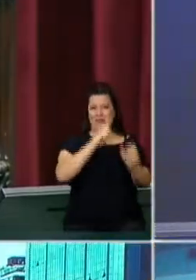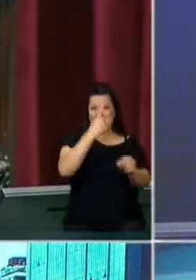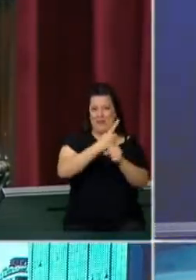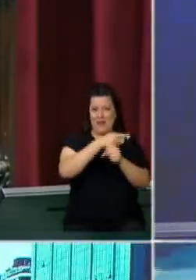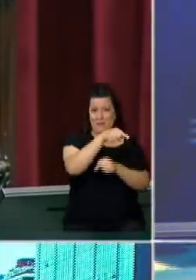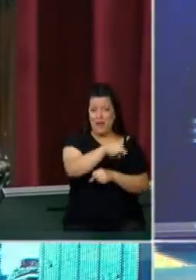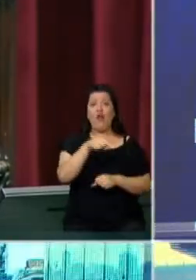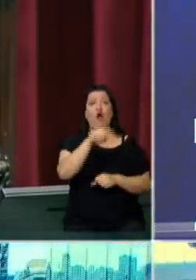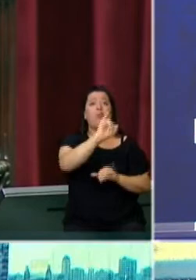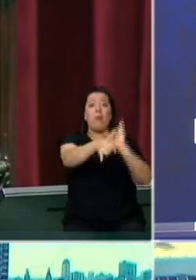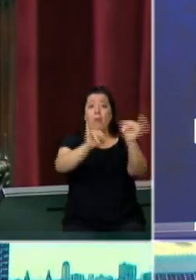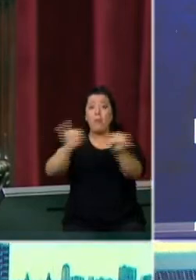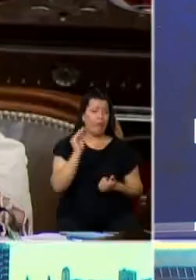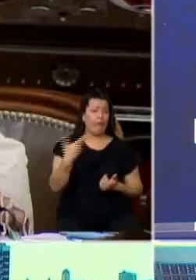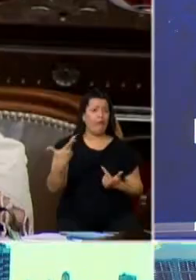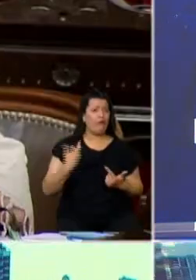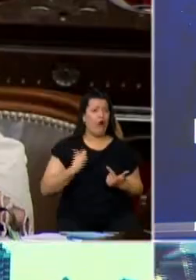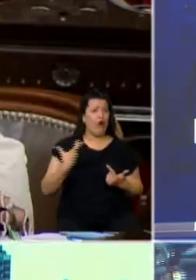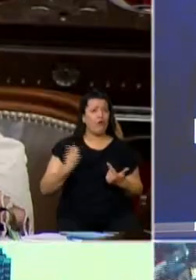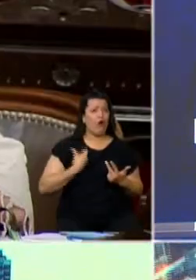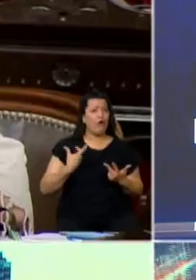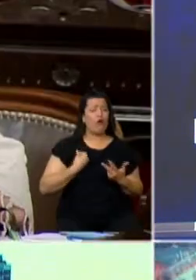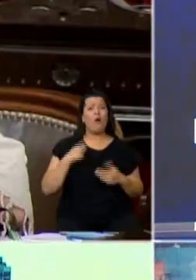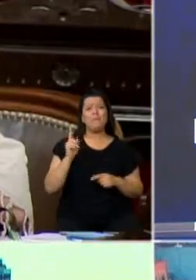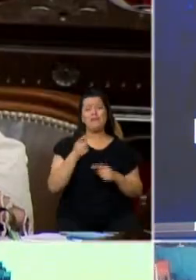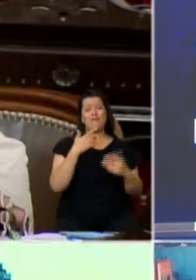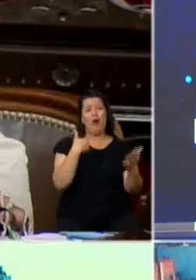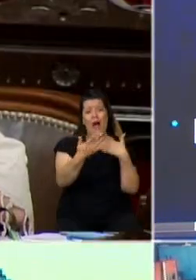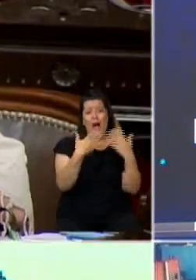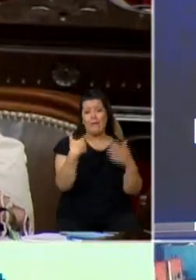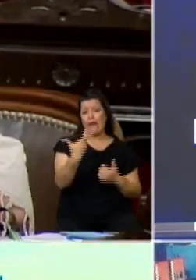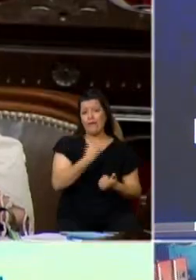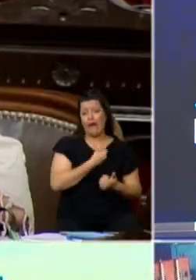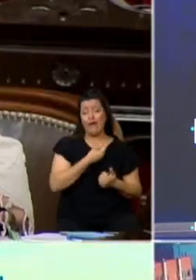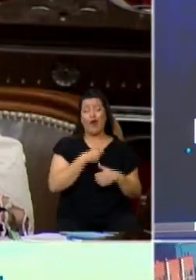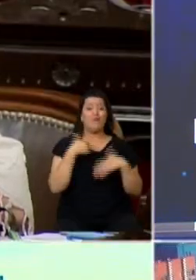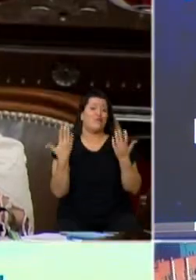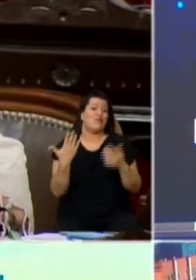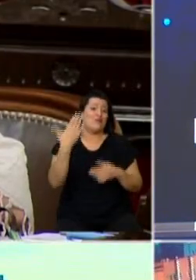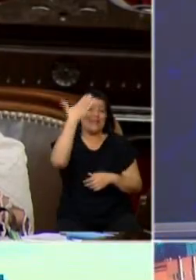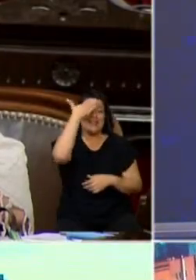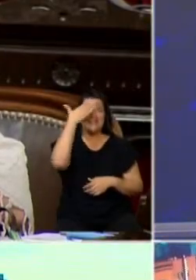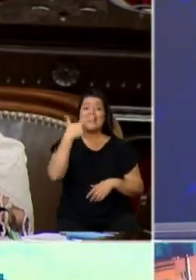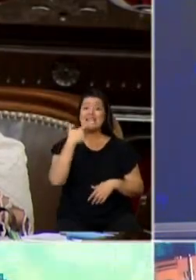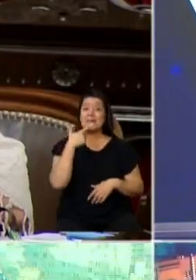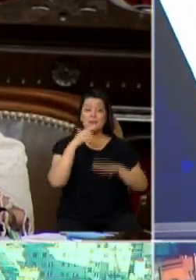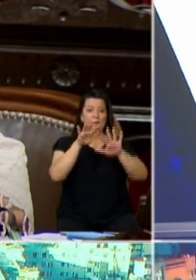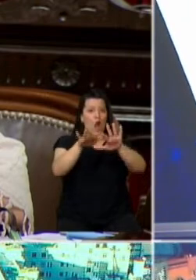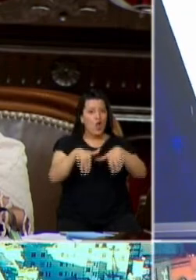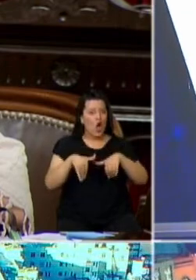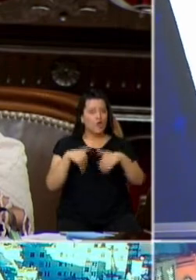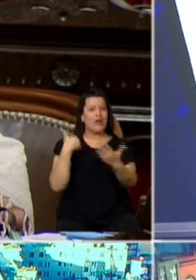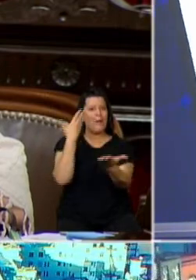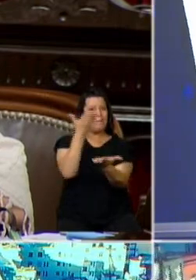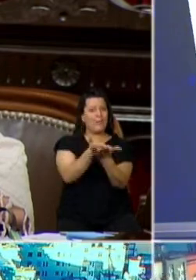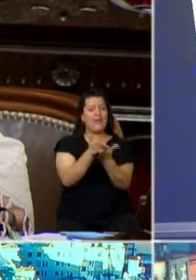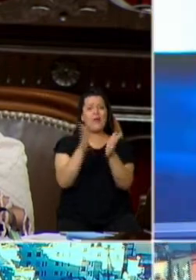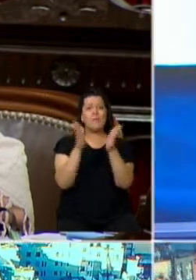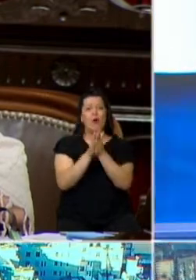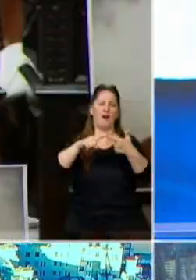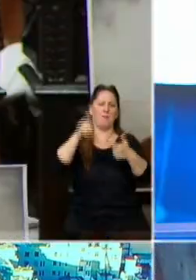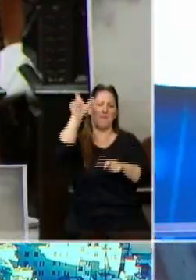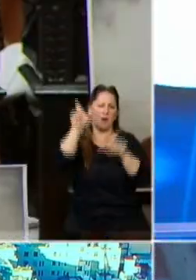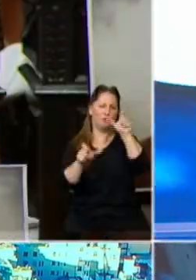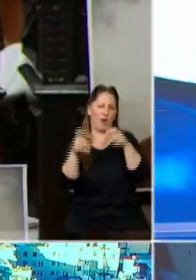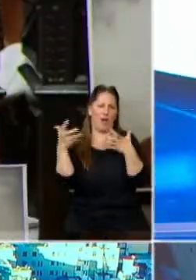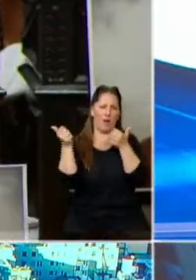de negociaciones importante y que se vio luego empantanada también por el debate presupuestario. Por eso se demoró en un